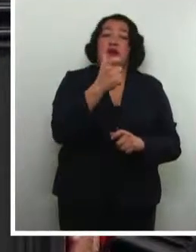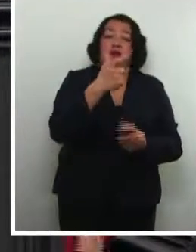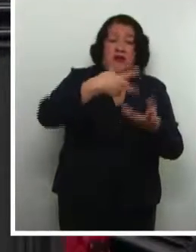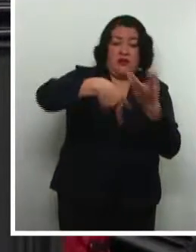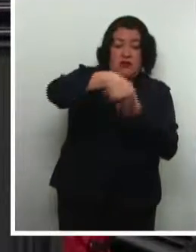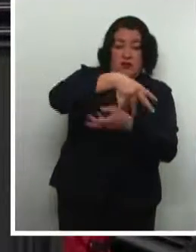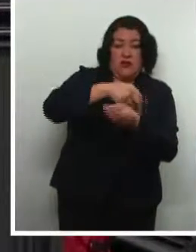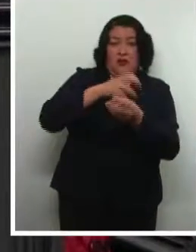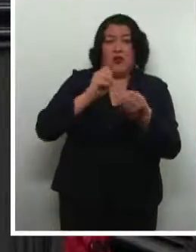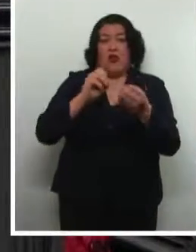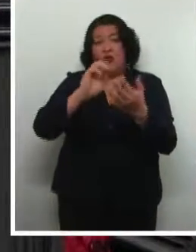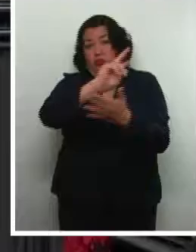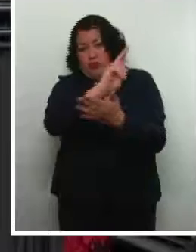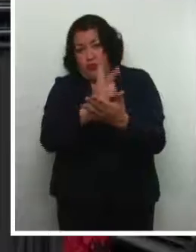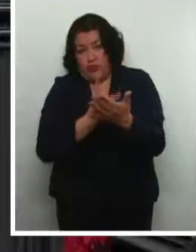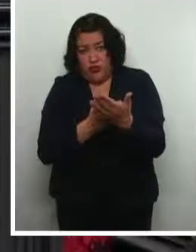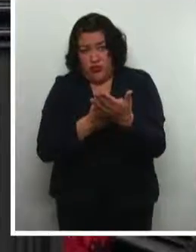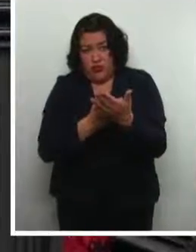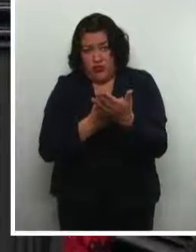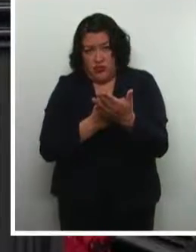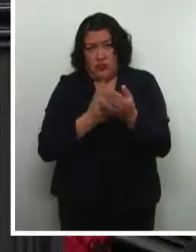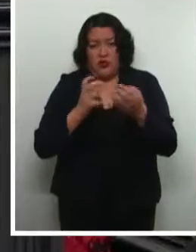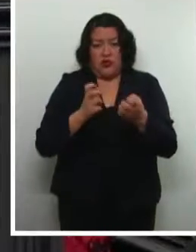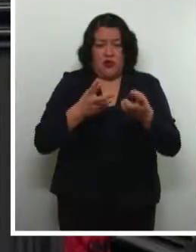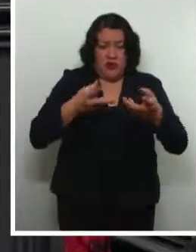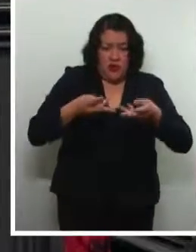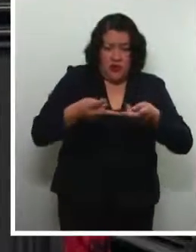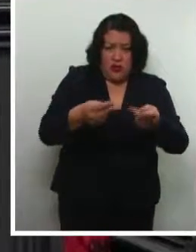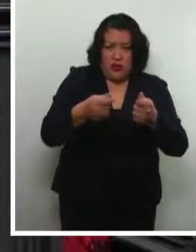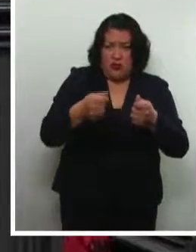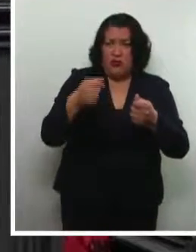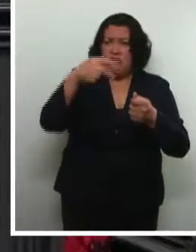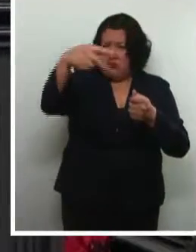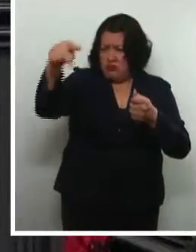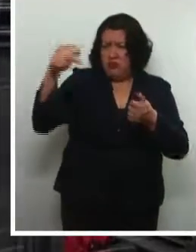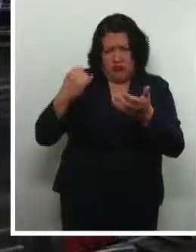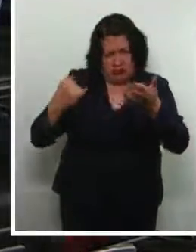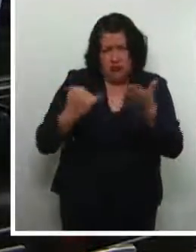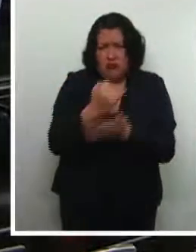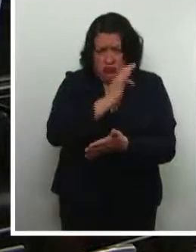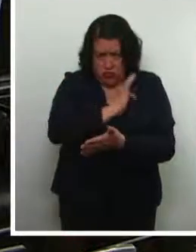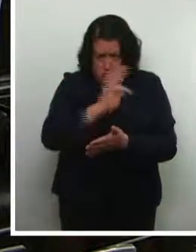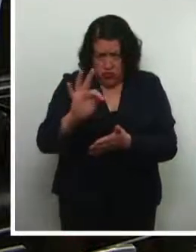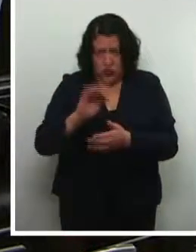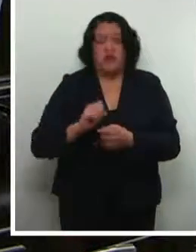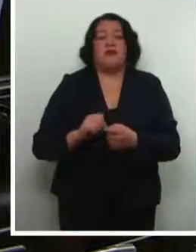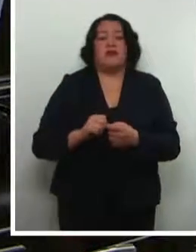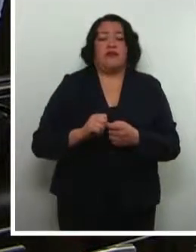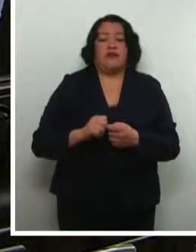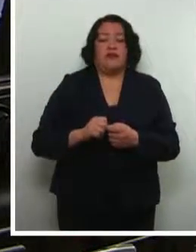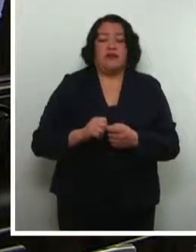de los proyectos y recursos destinados al presupuesto